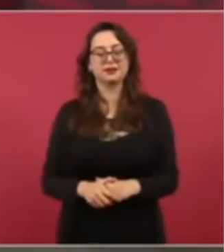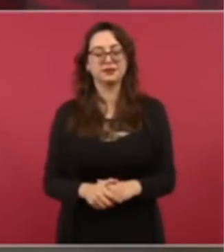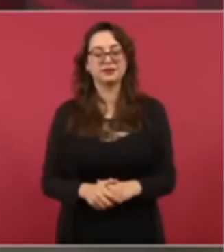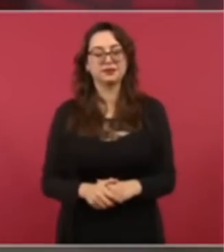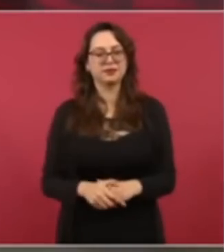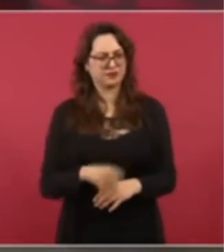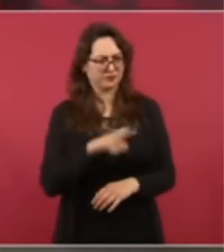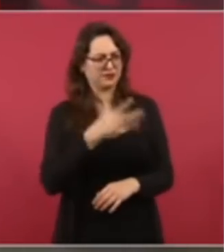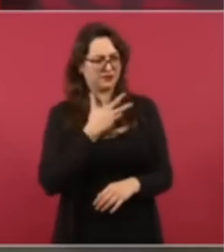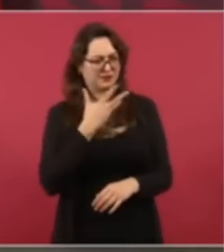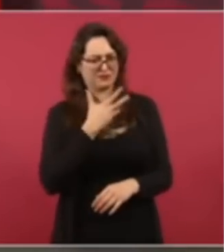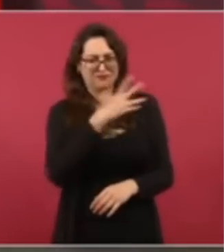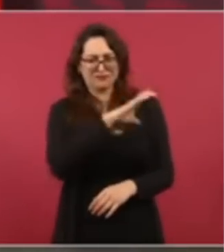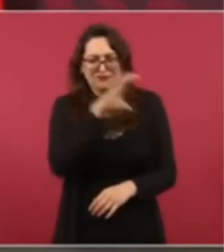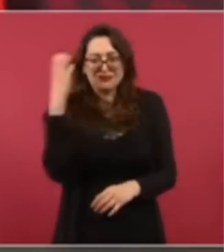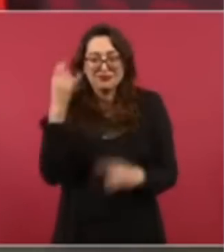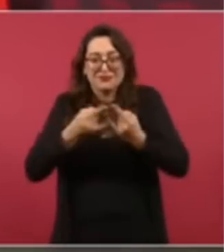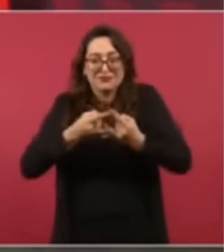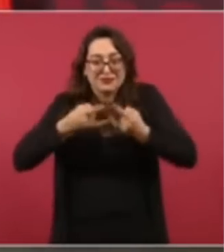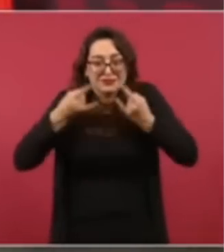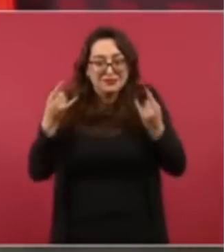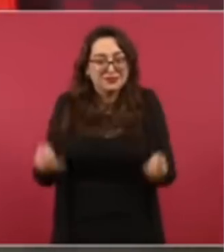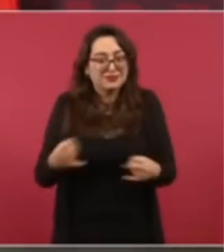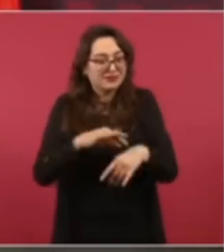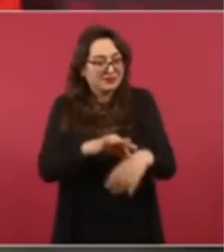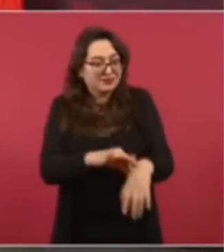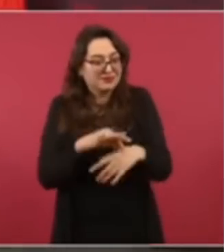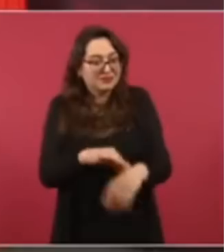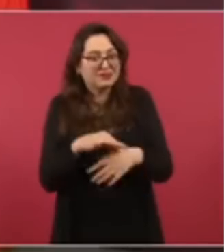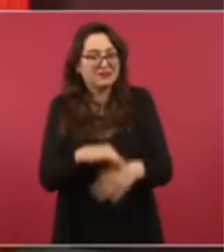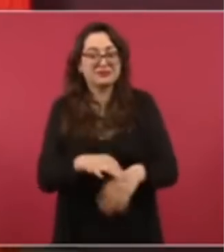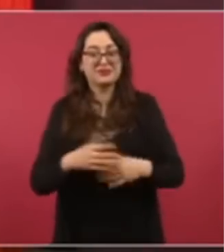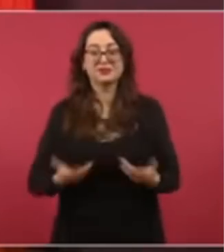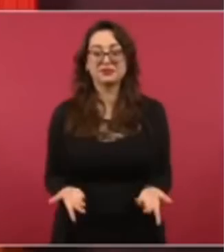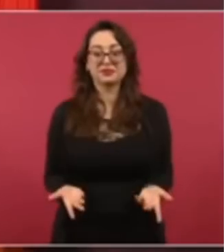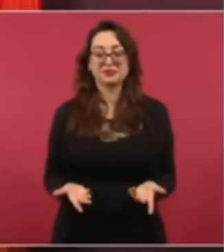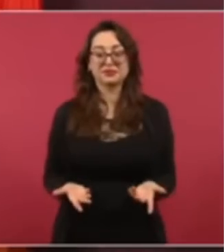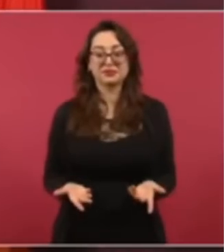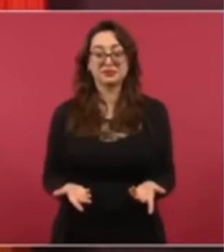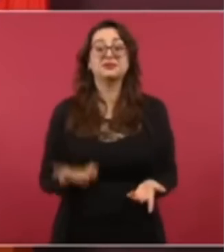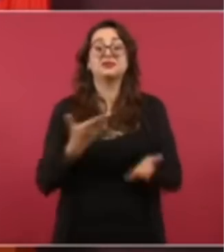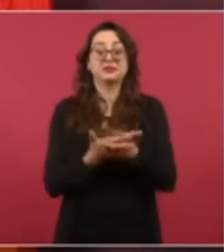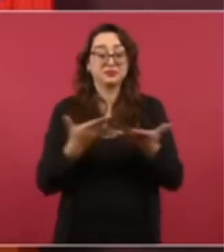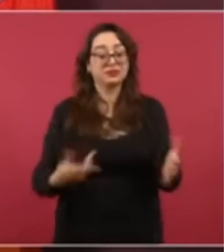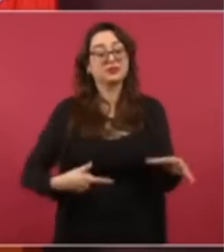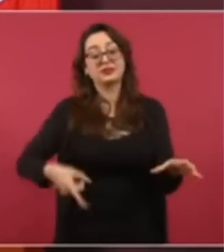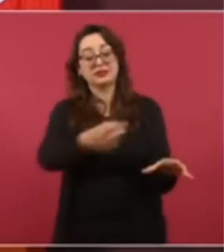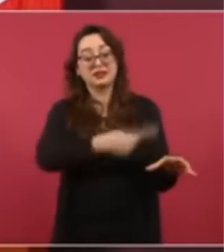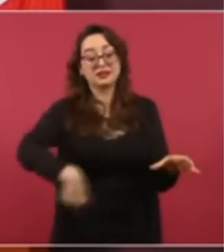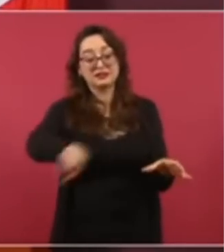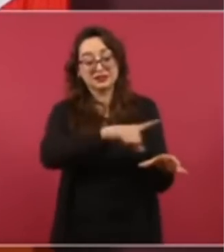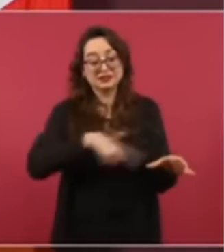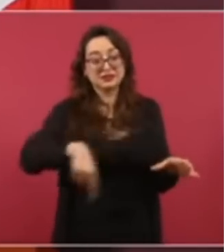Pon la foto, porque es lo mismo. A mí me han acusado uno de